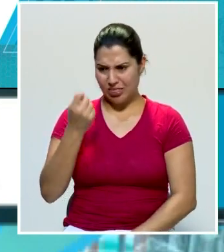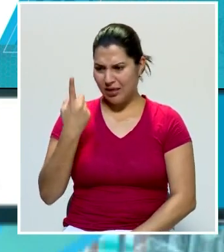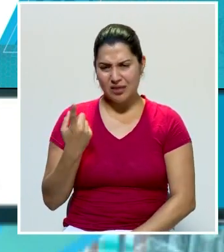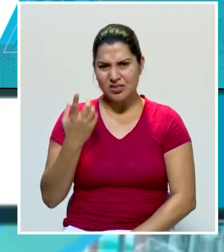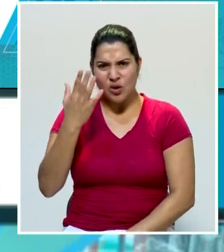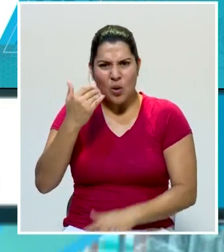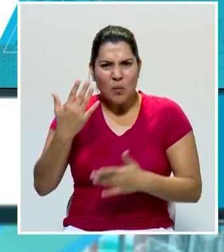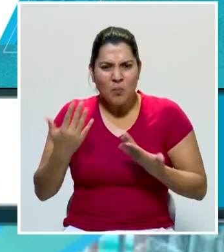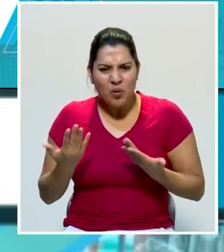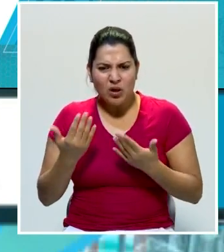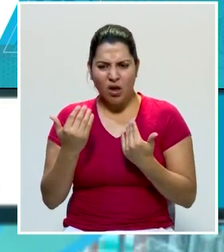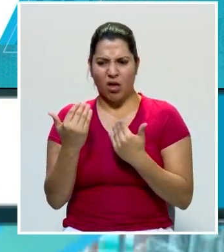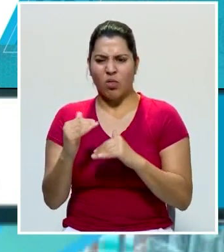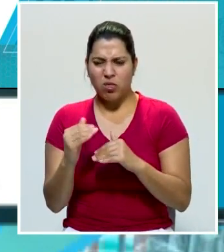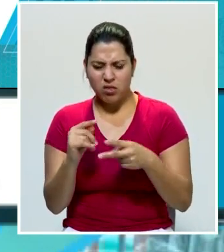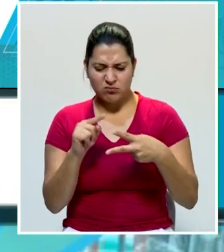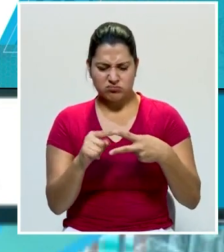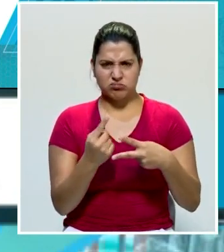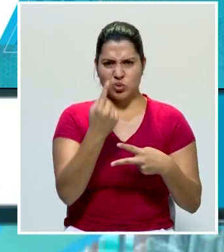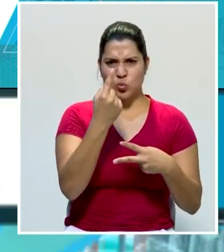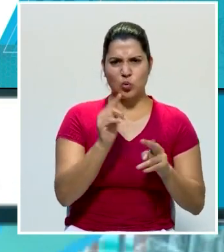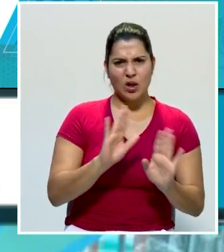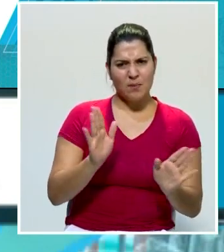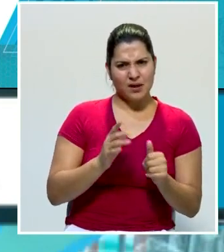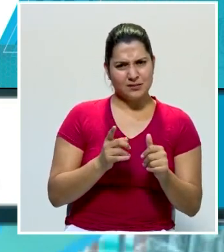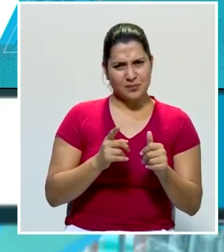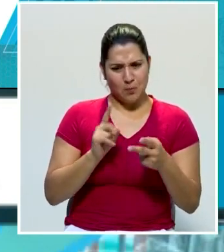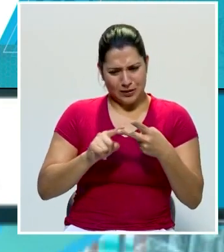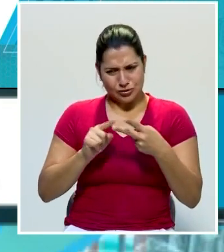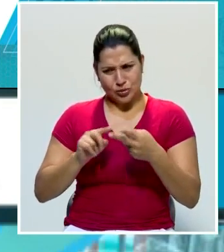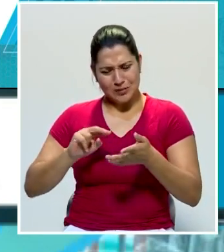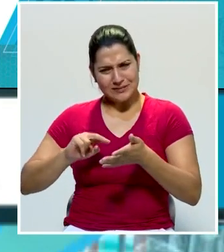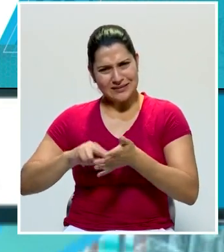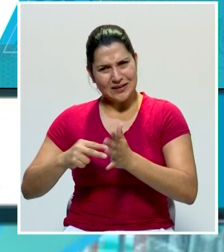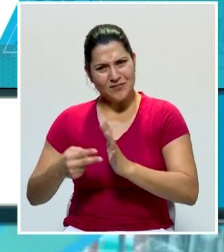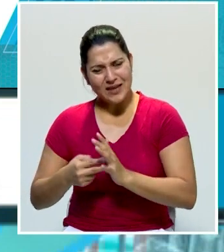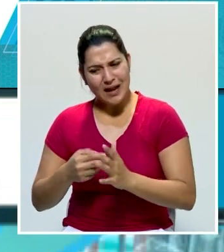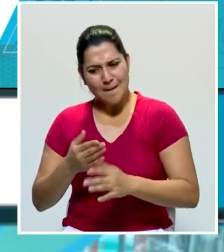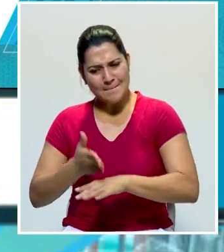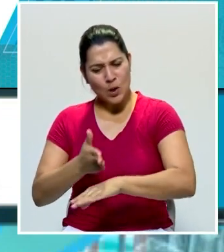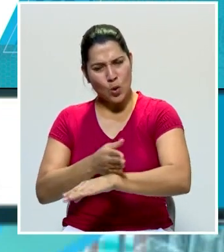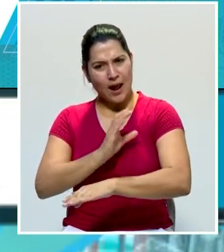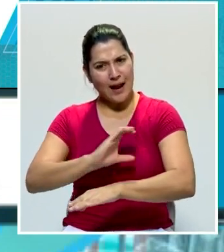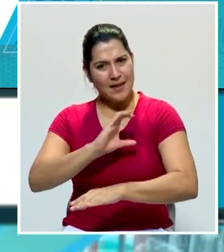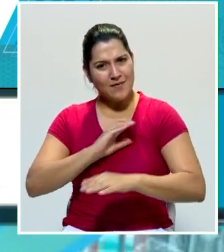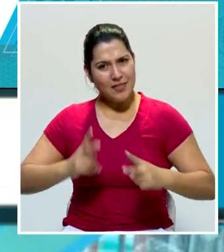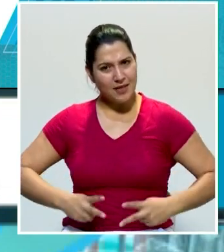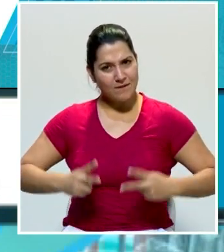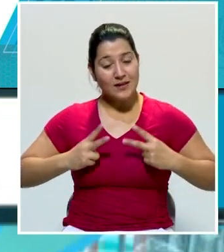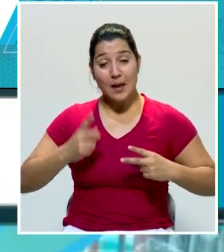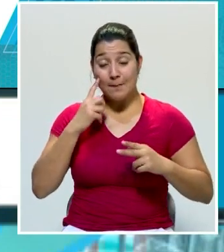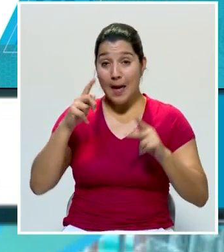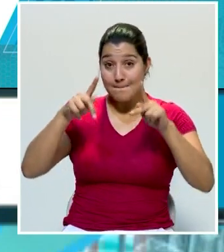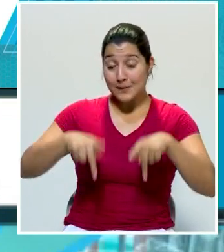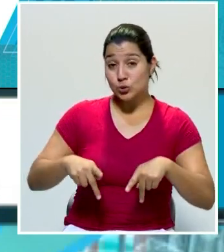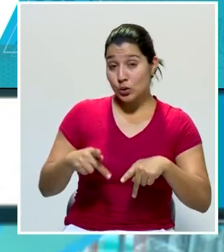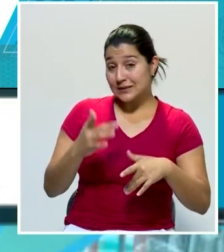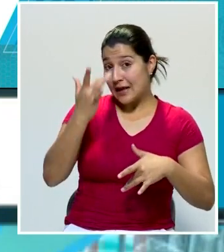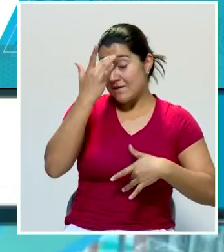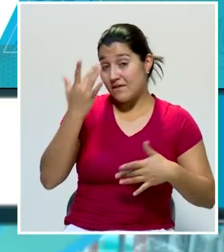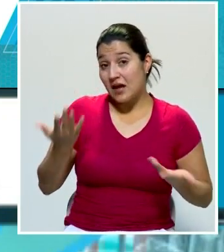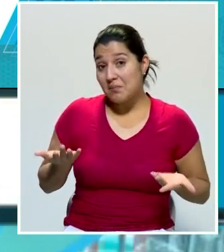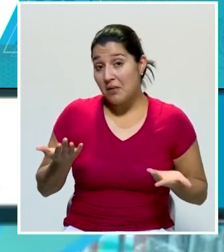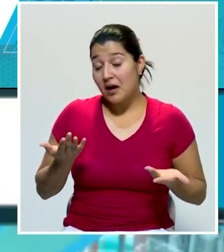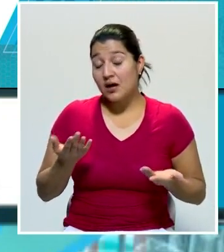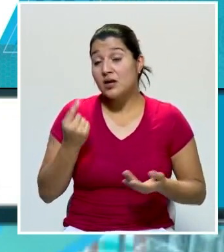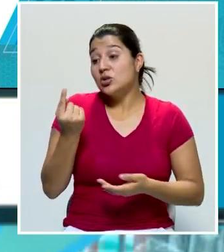proyecto que va a generar hasta calidad de vida para las personas enfermas, simplemente por tener